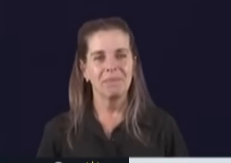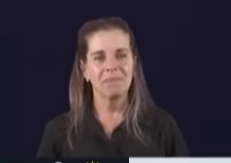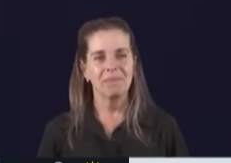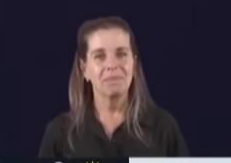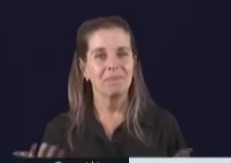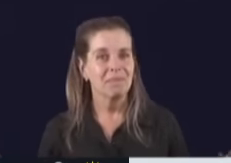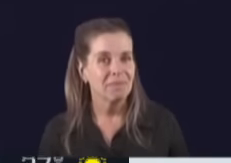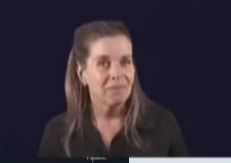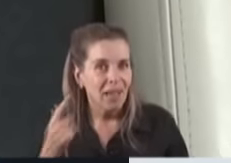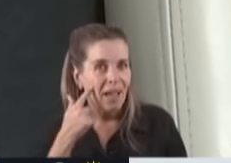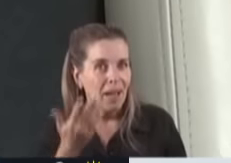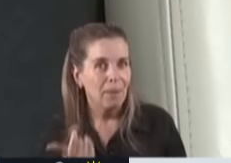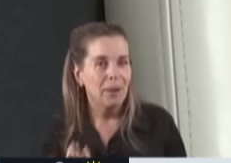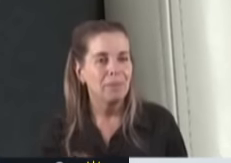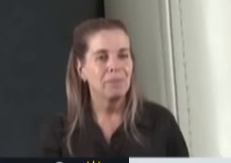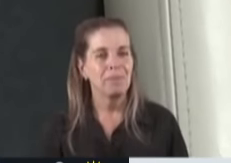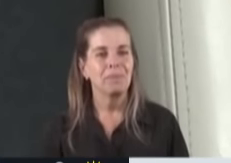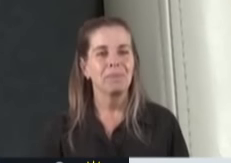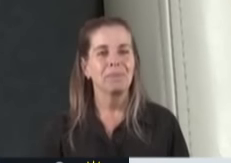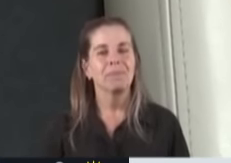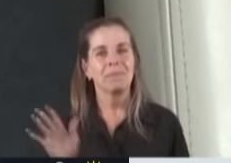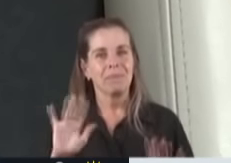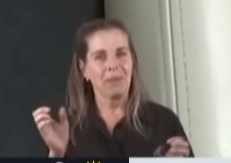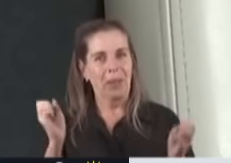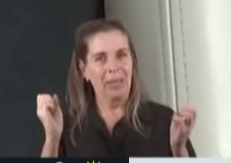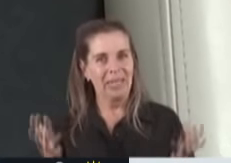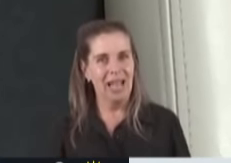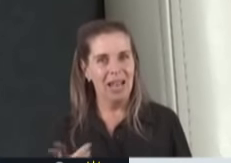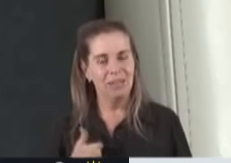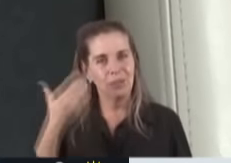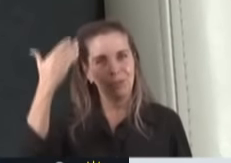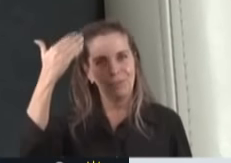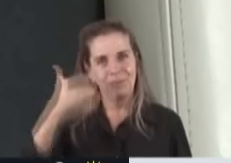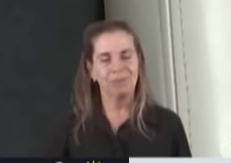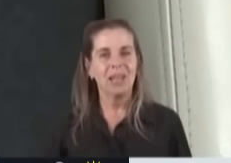Los escucho. ¿Qué tal, Manuel? Miguel Nicolich, Radio Rivadavia.